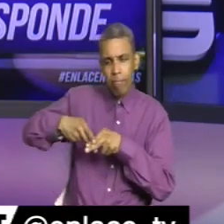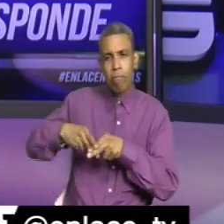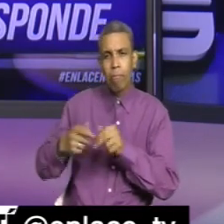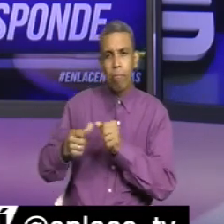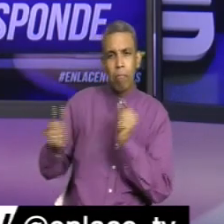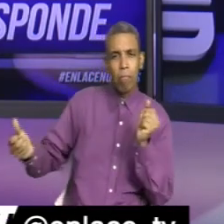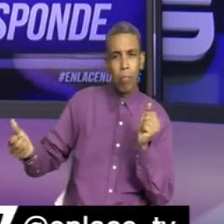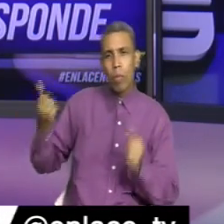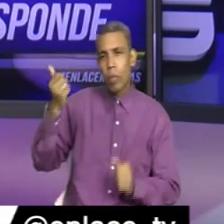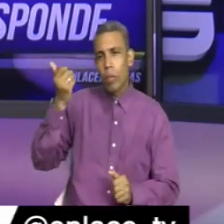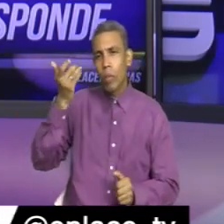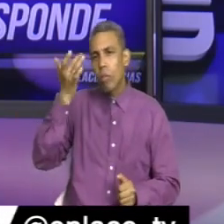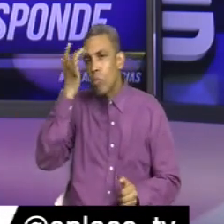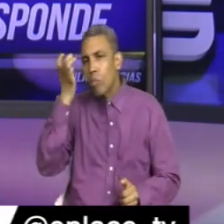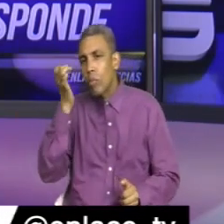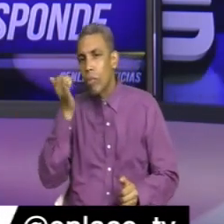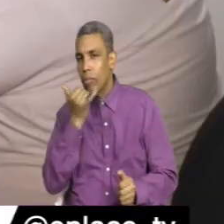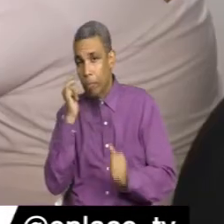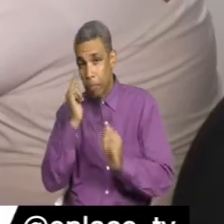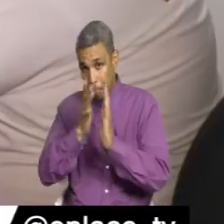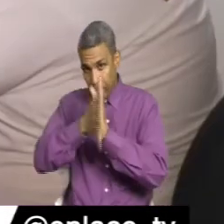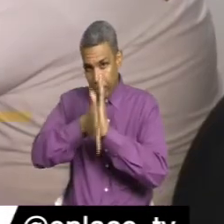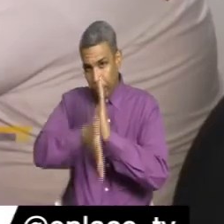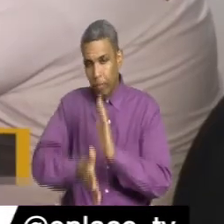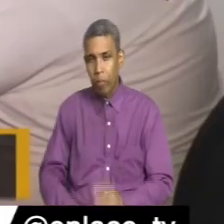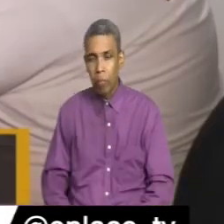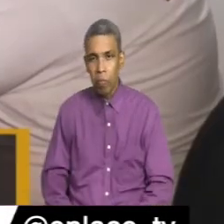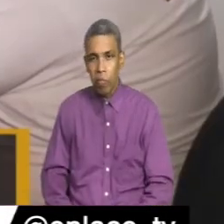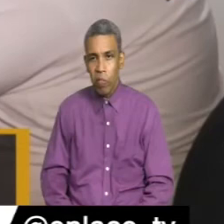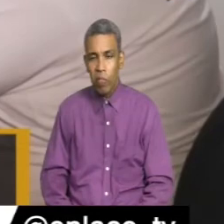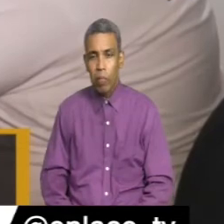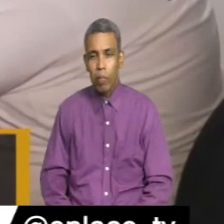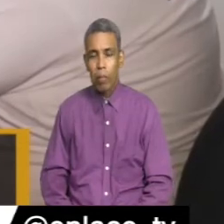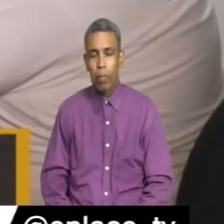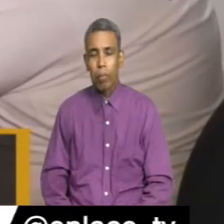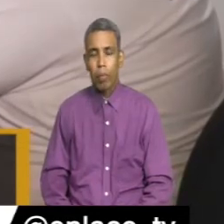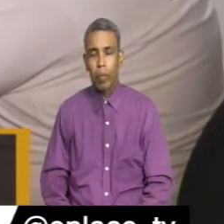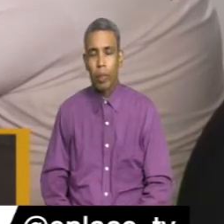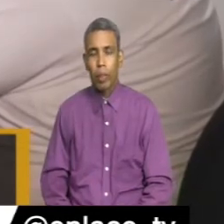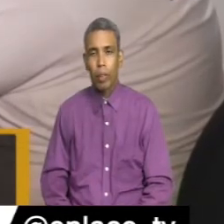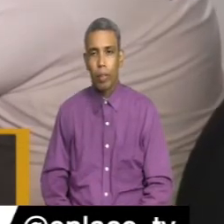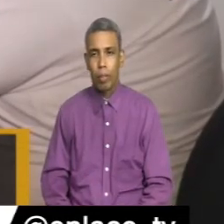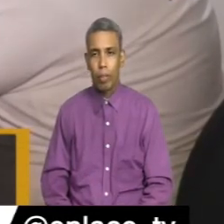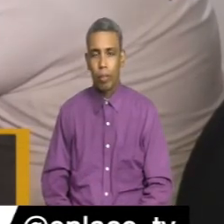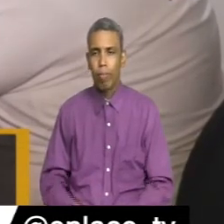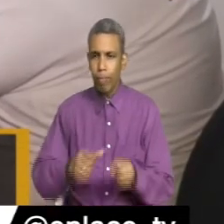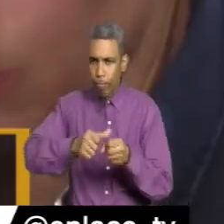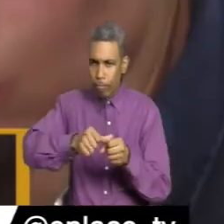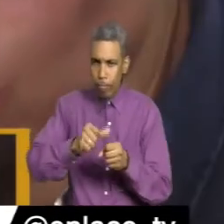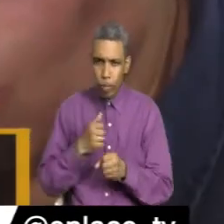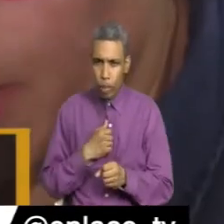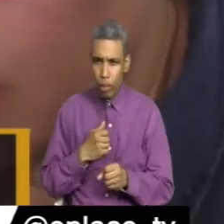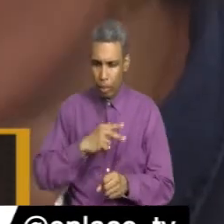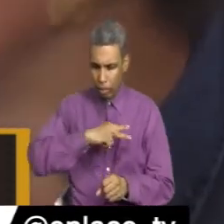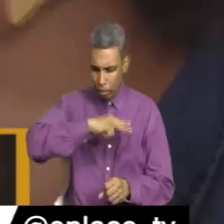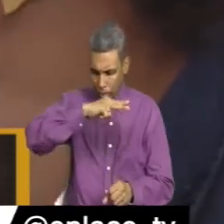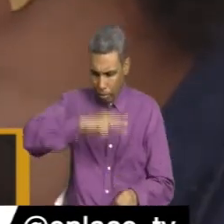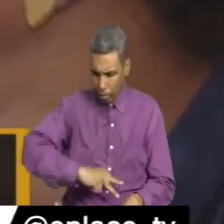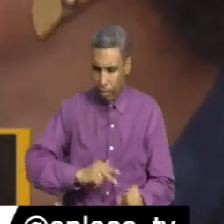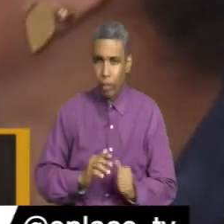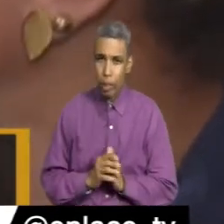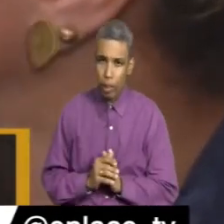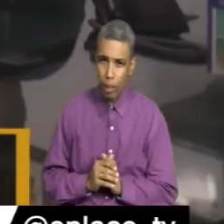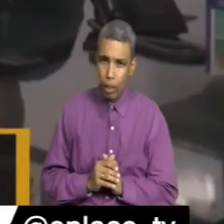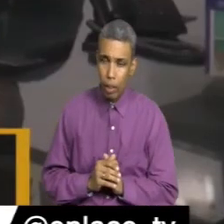con proveedores. Ecopetrol, a través de su jefe de entorno, ha manifestado que Mota Engil no tiene deudas con sus trabajadores, pero que